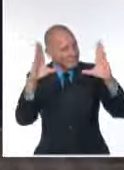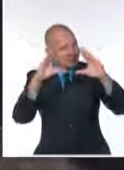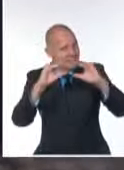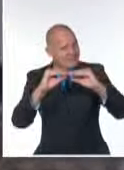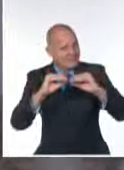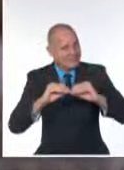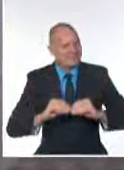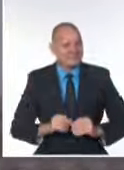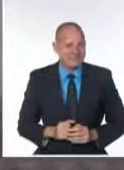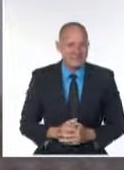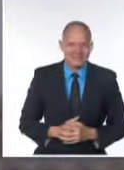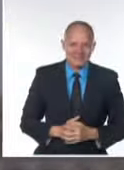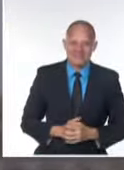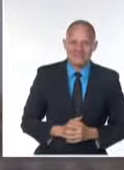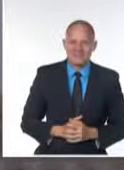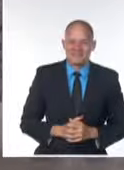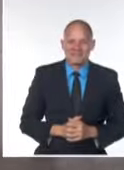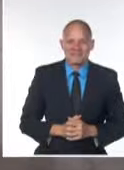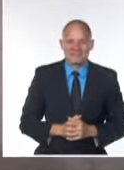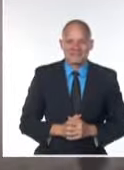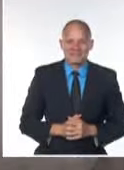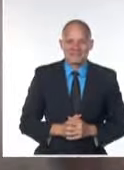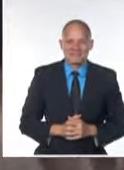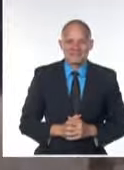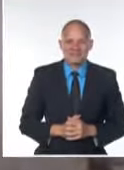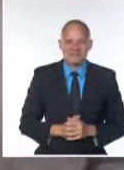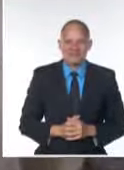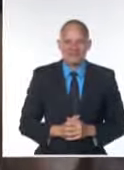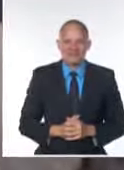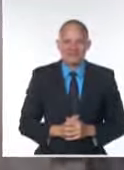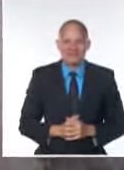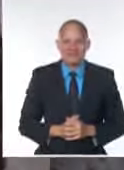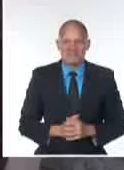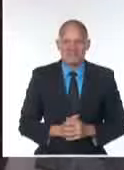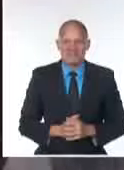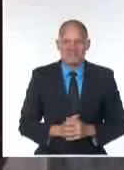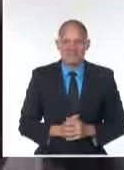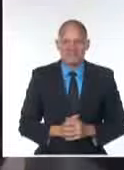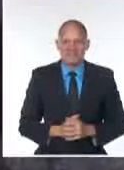Nayley Vecino Pérez, Canal Cubano de Noticias.